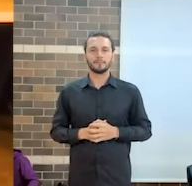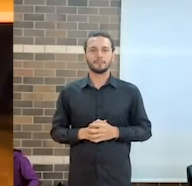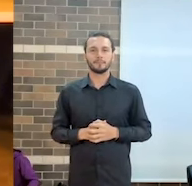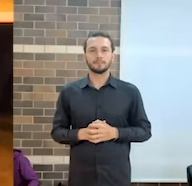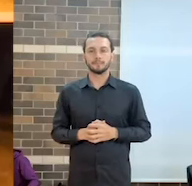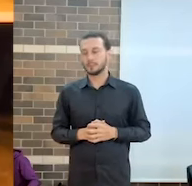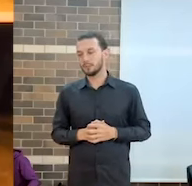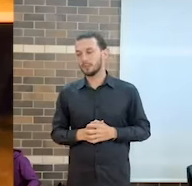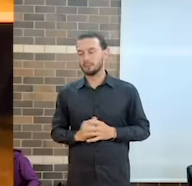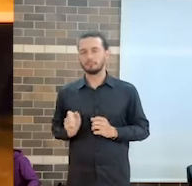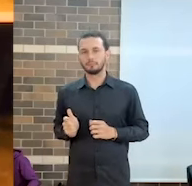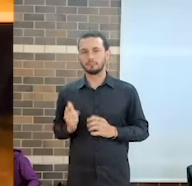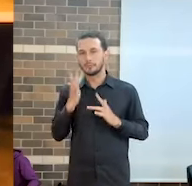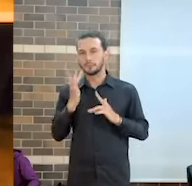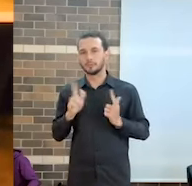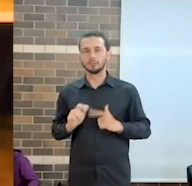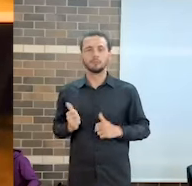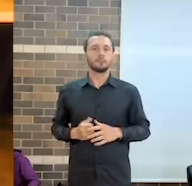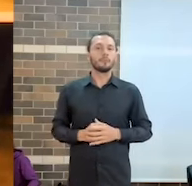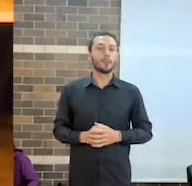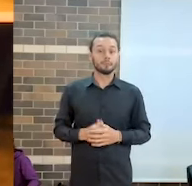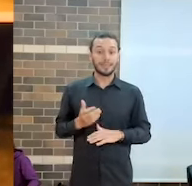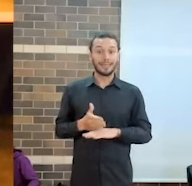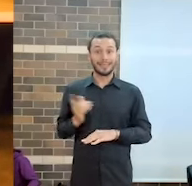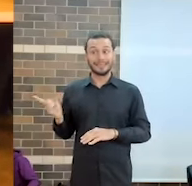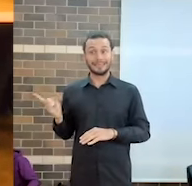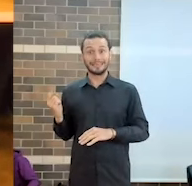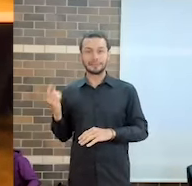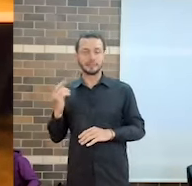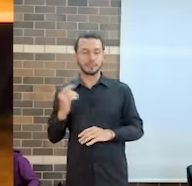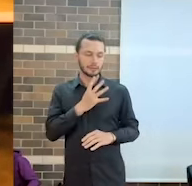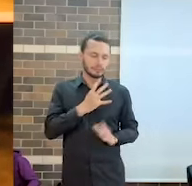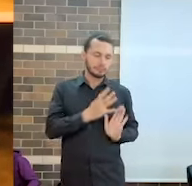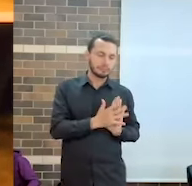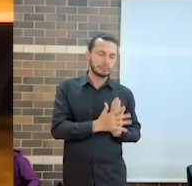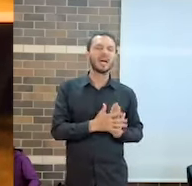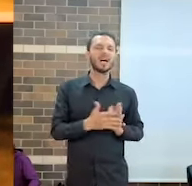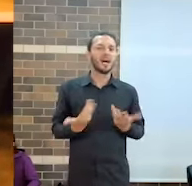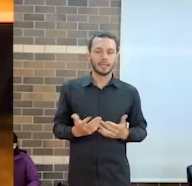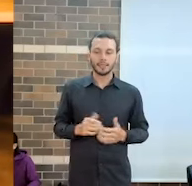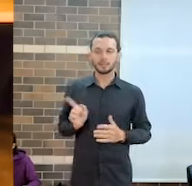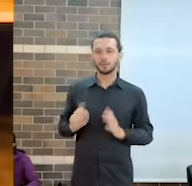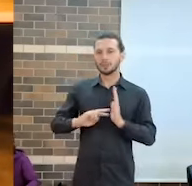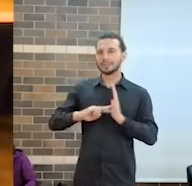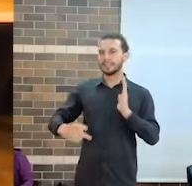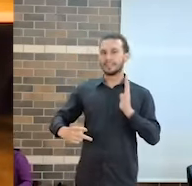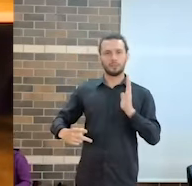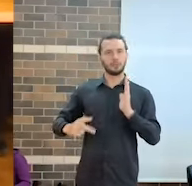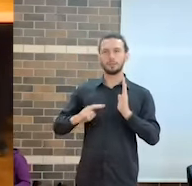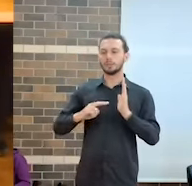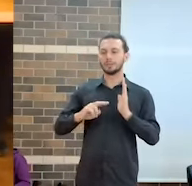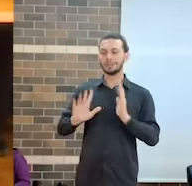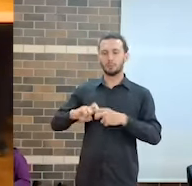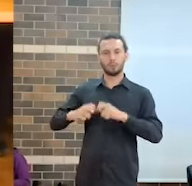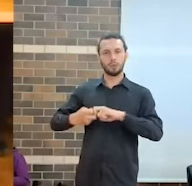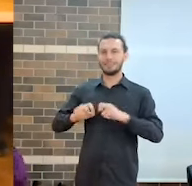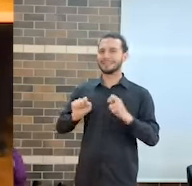Listo. Por acá me informan que por dificultades técnicas no vamos a poder